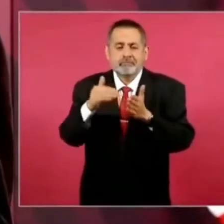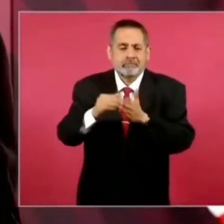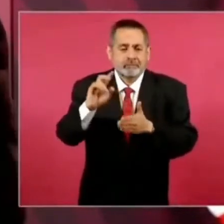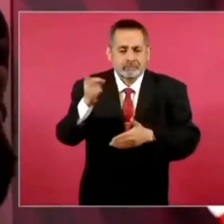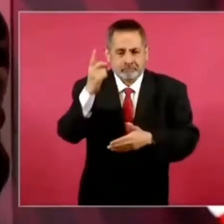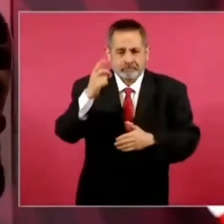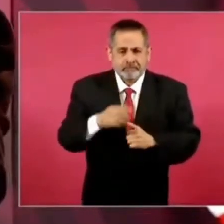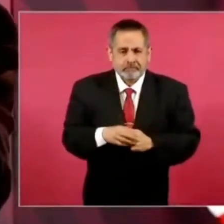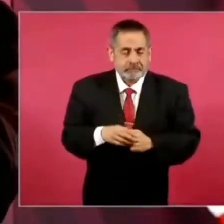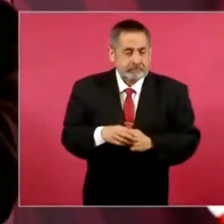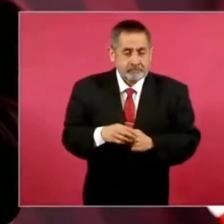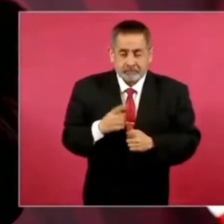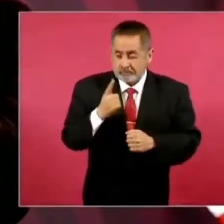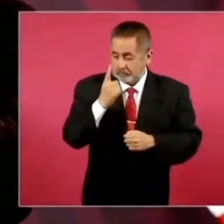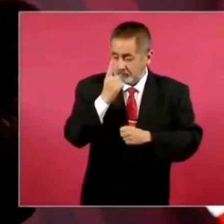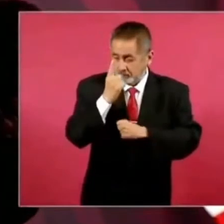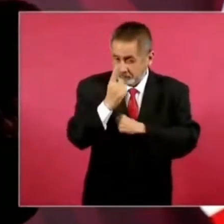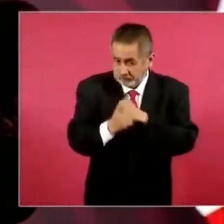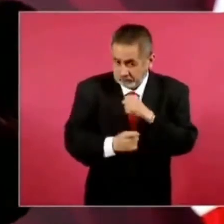Y al año